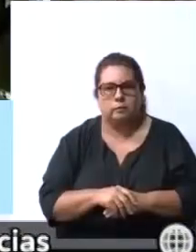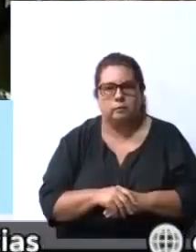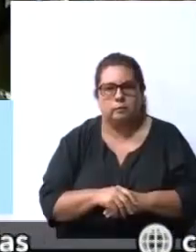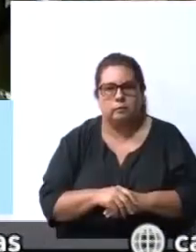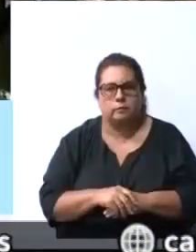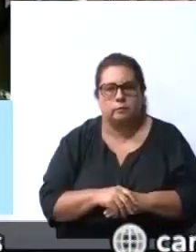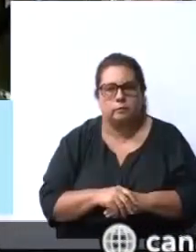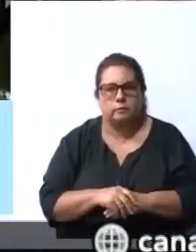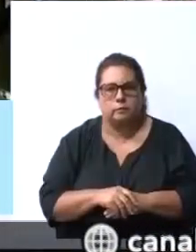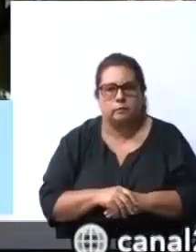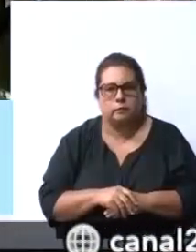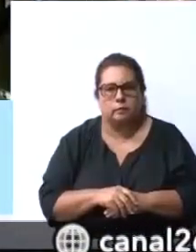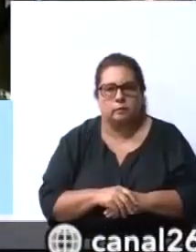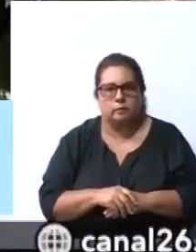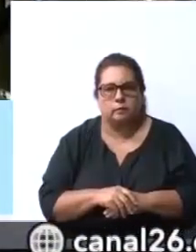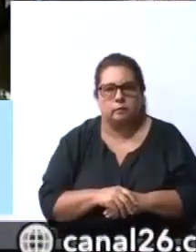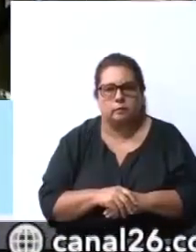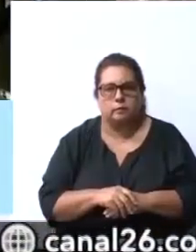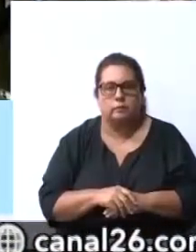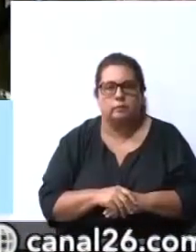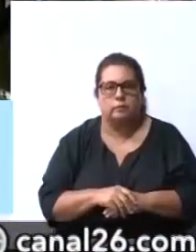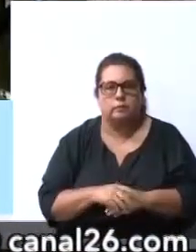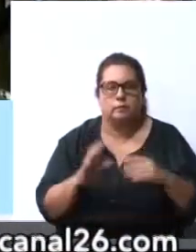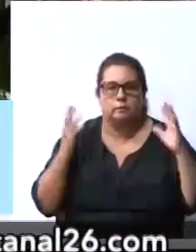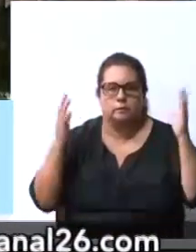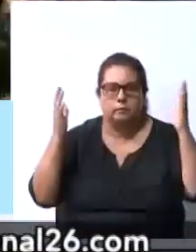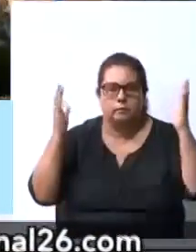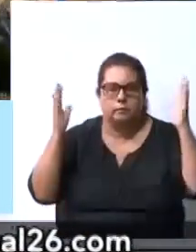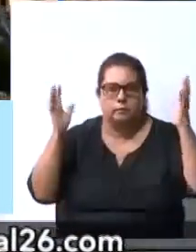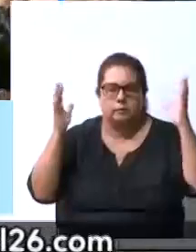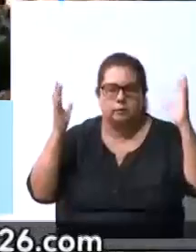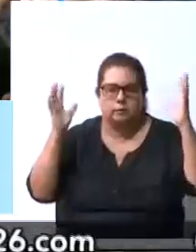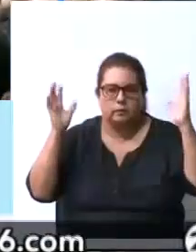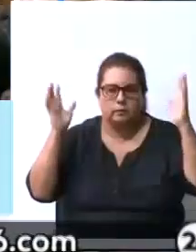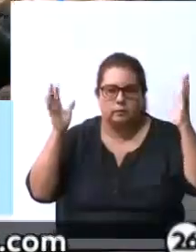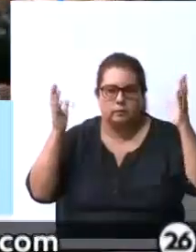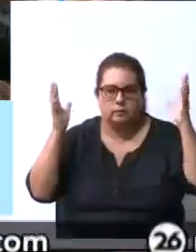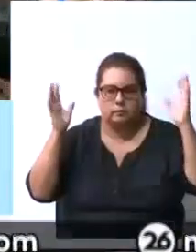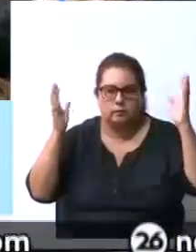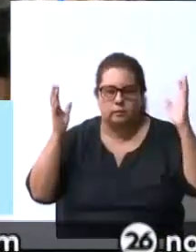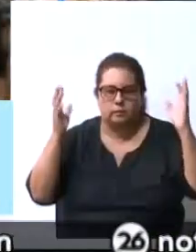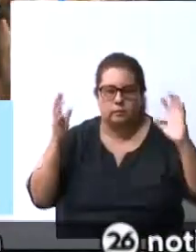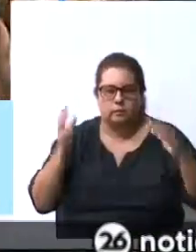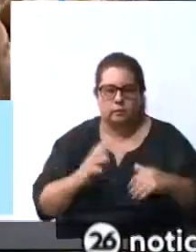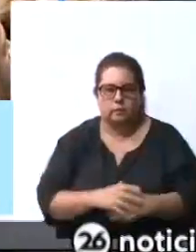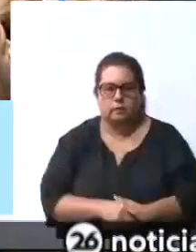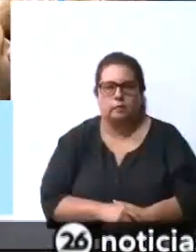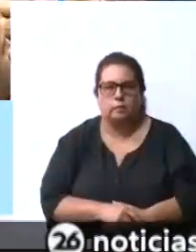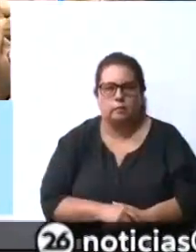Donde la seguridad no se negocia.